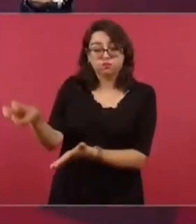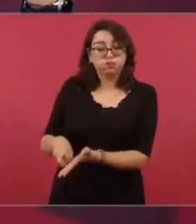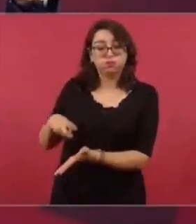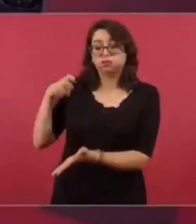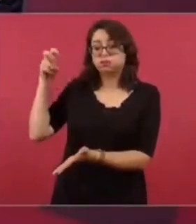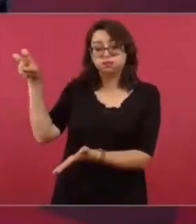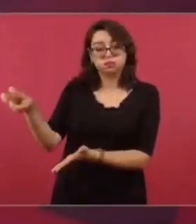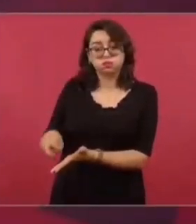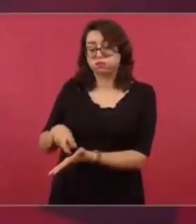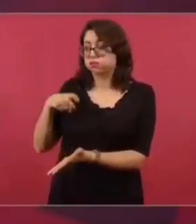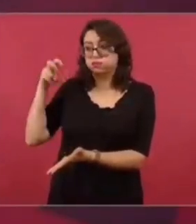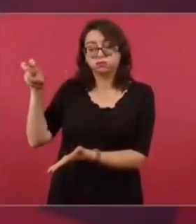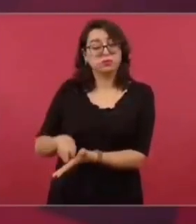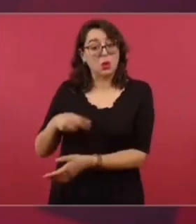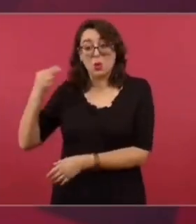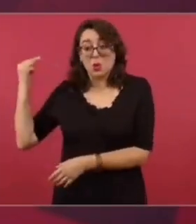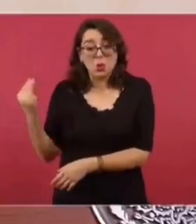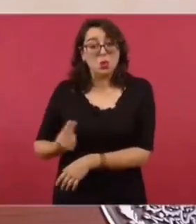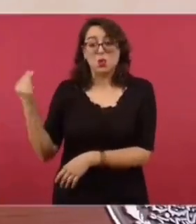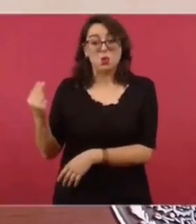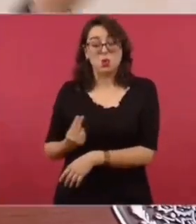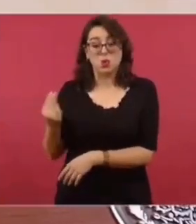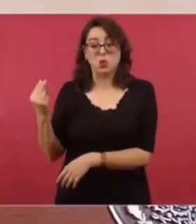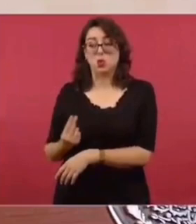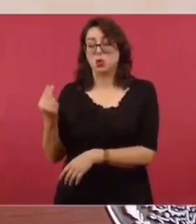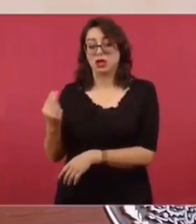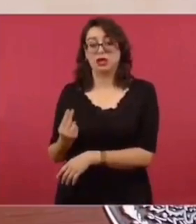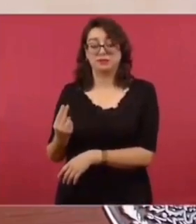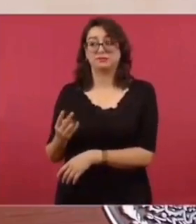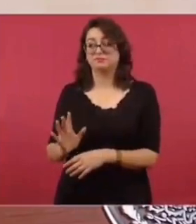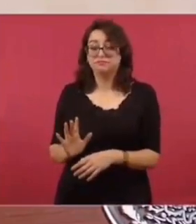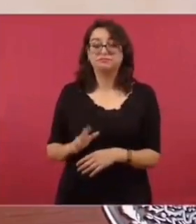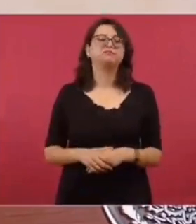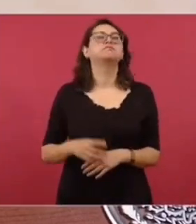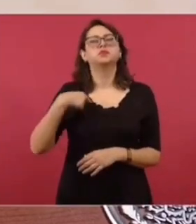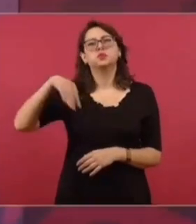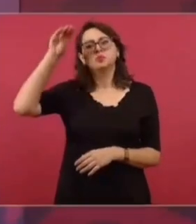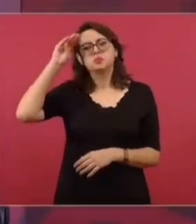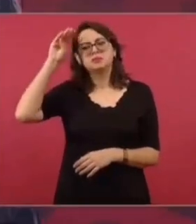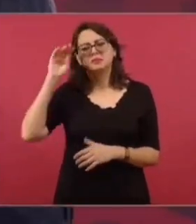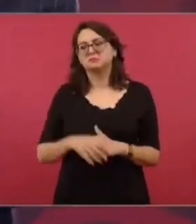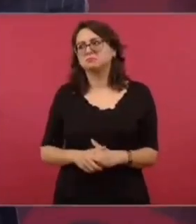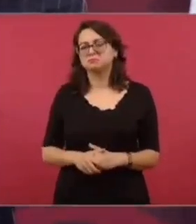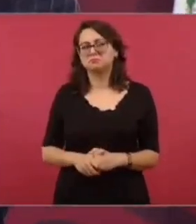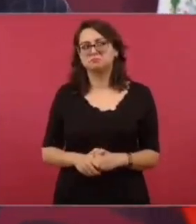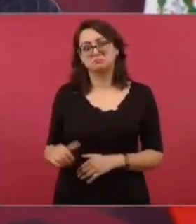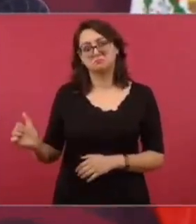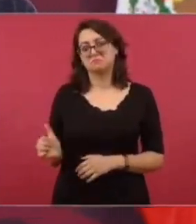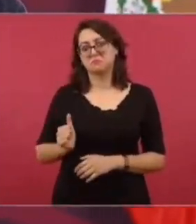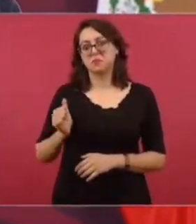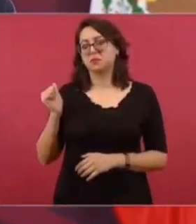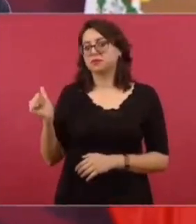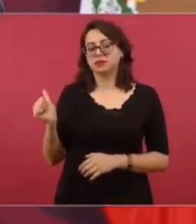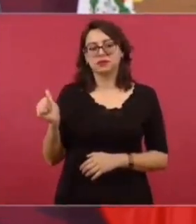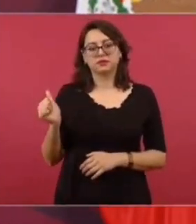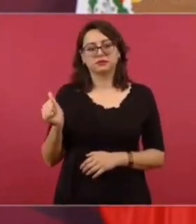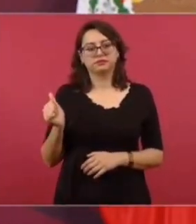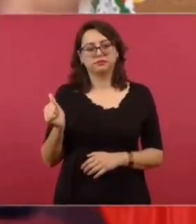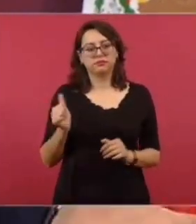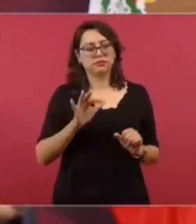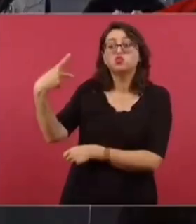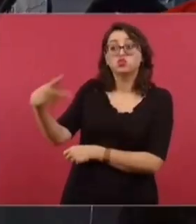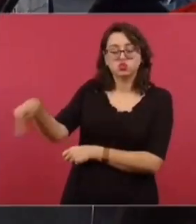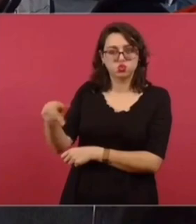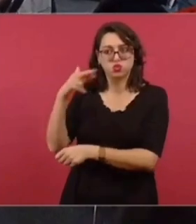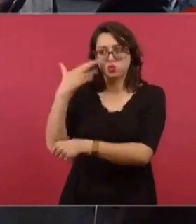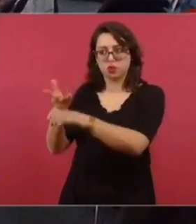una depuración en el Poder Judicial, una purificación del Poder Judicial. El caso es que de una u otra manera fueron